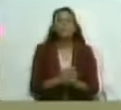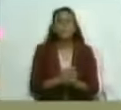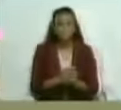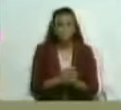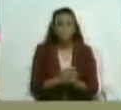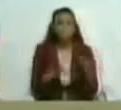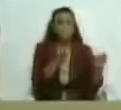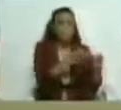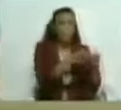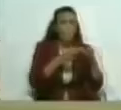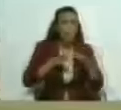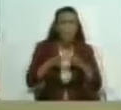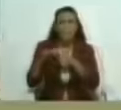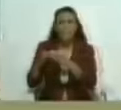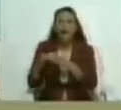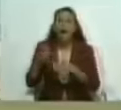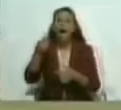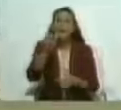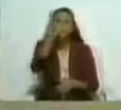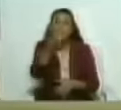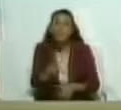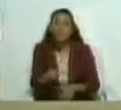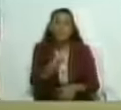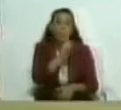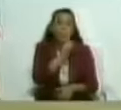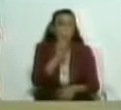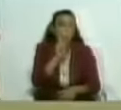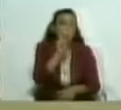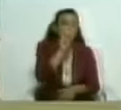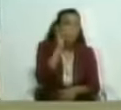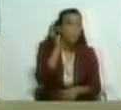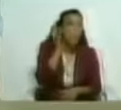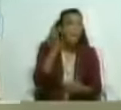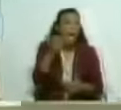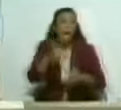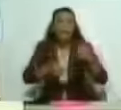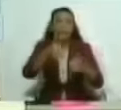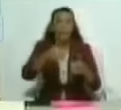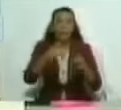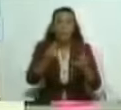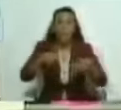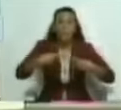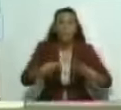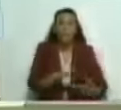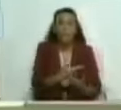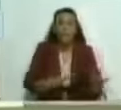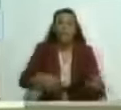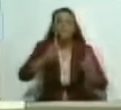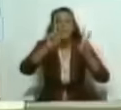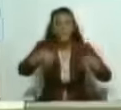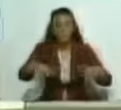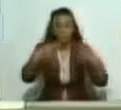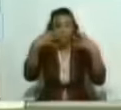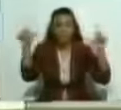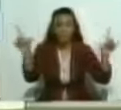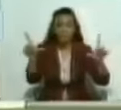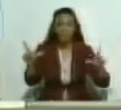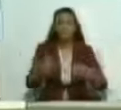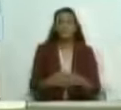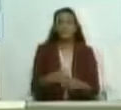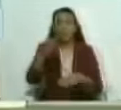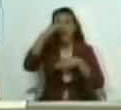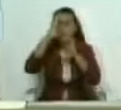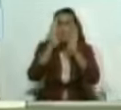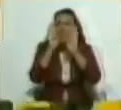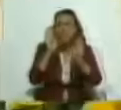a sus candidatos, su candidato y a todo el pueblo de Venezuela que está